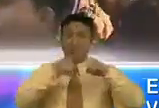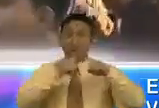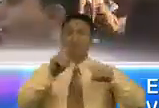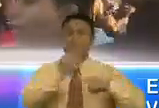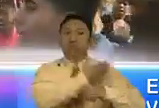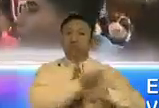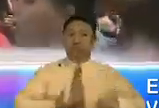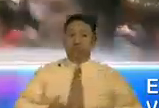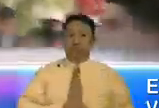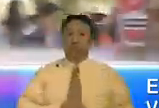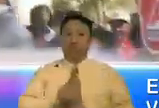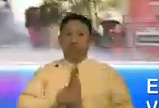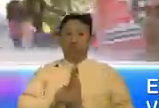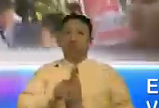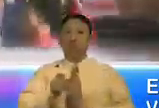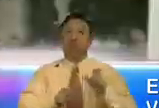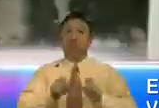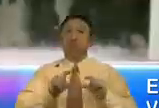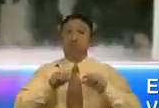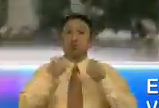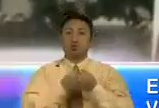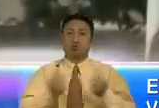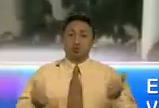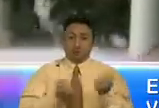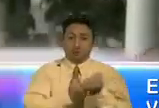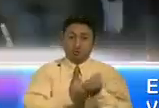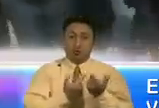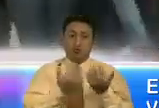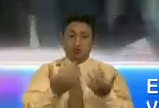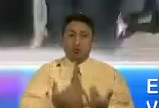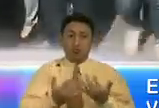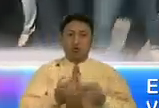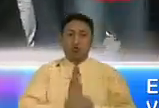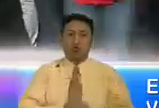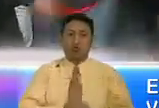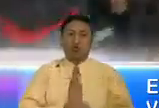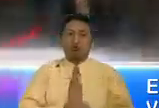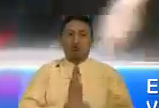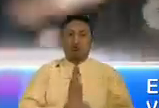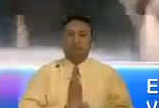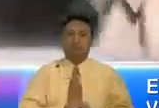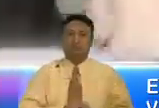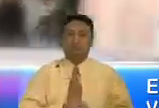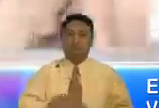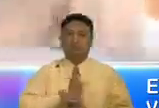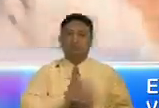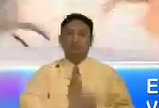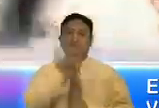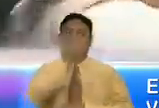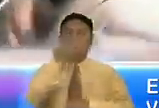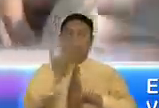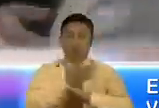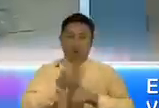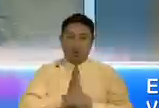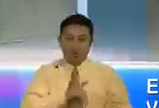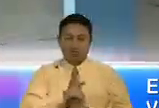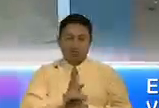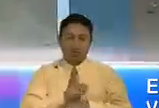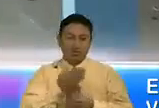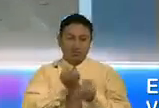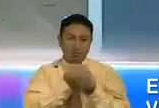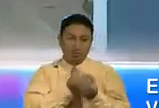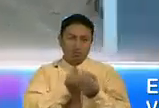vicepresidenta, le esperaban simpatizantes de la Alianza Bolivariana Alfarista ABA. Vicuña durante 5 horas rindió su versión como